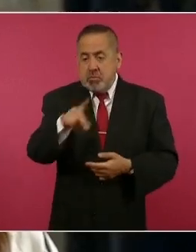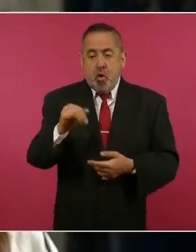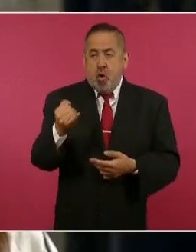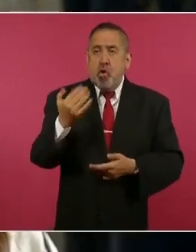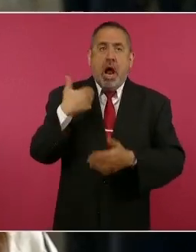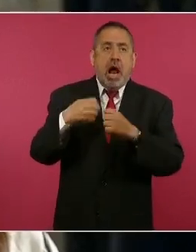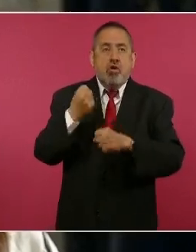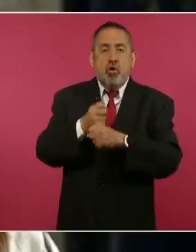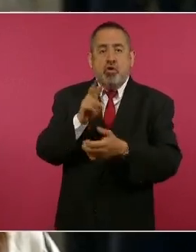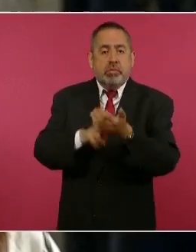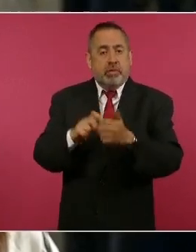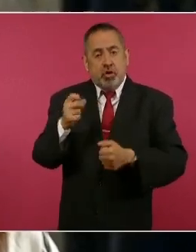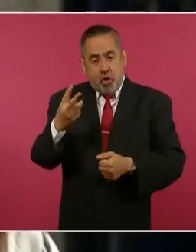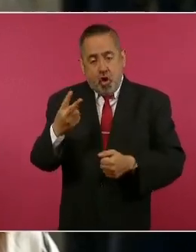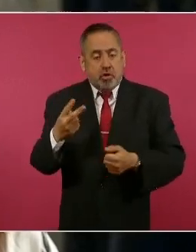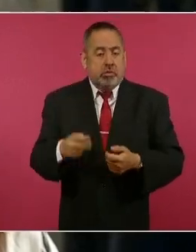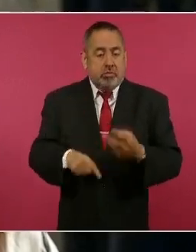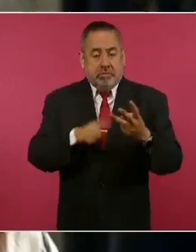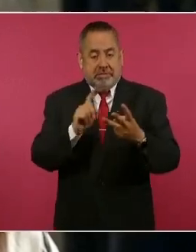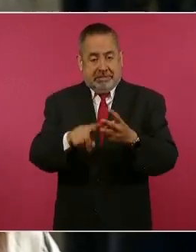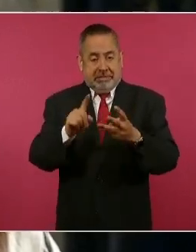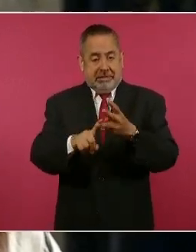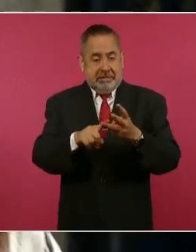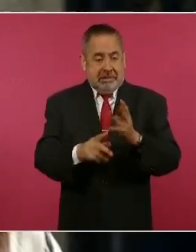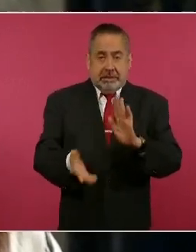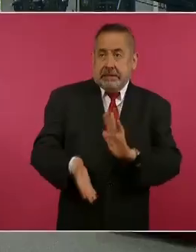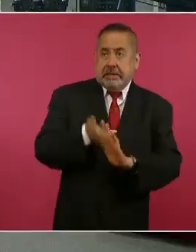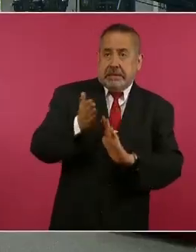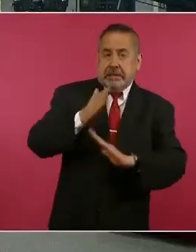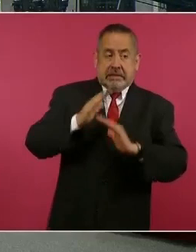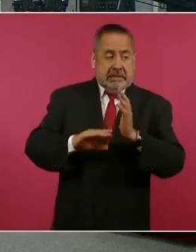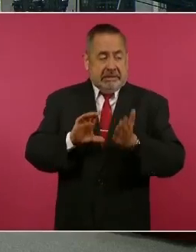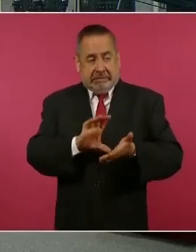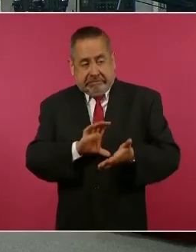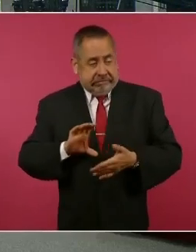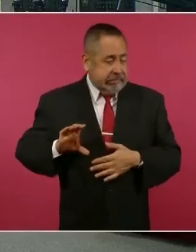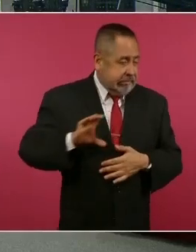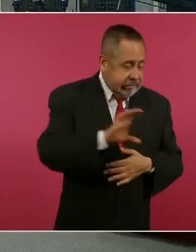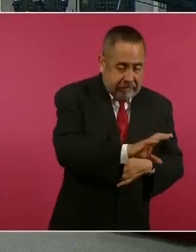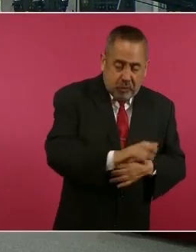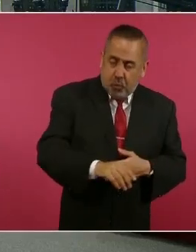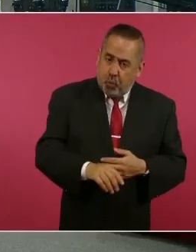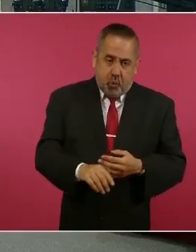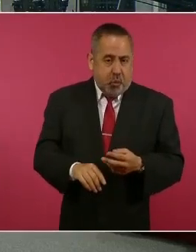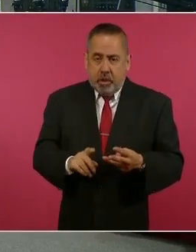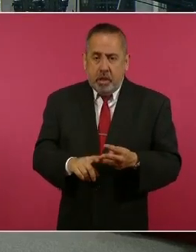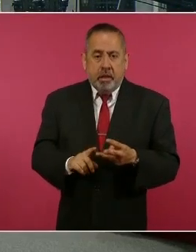del 2022. La tercera obra de infraestructura